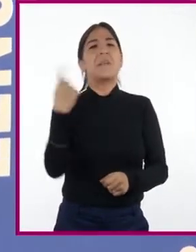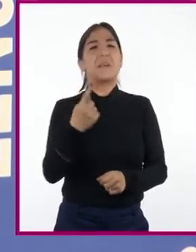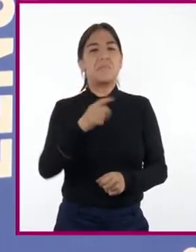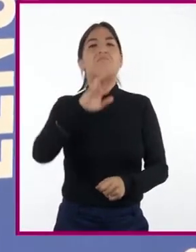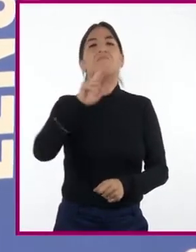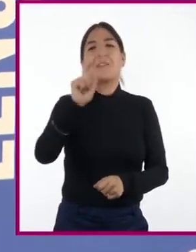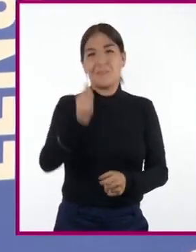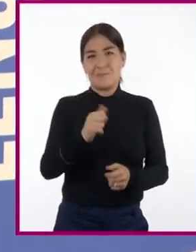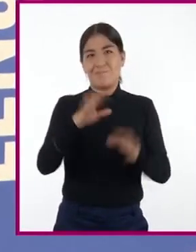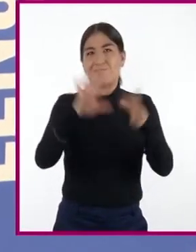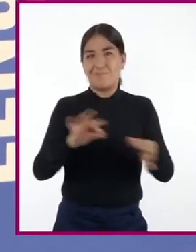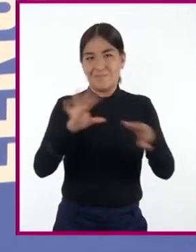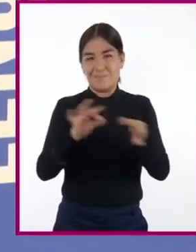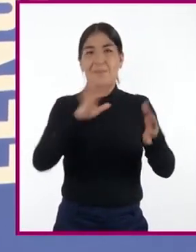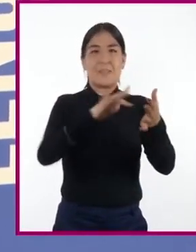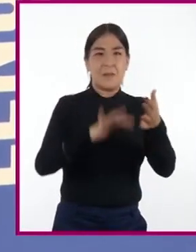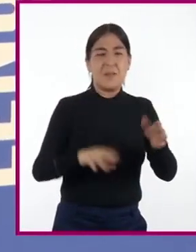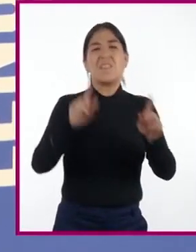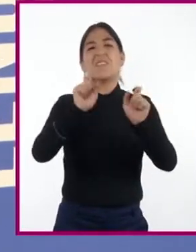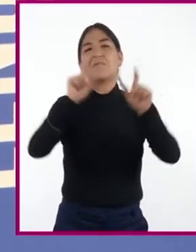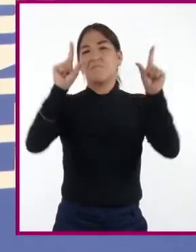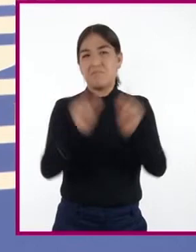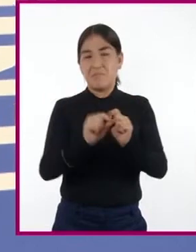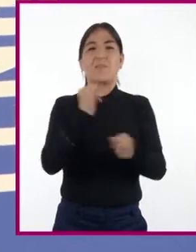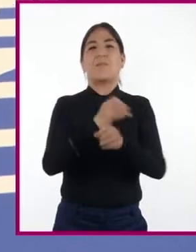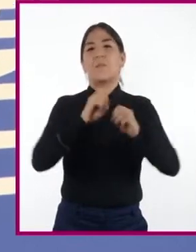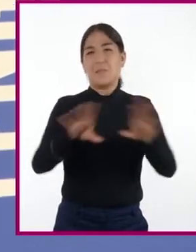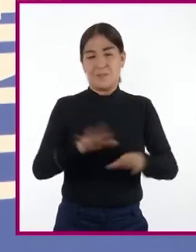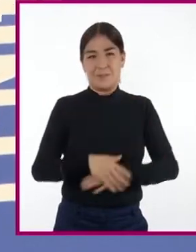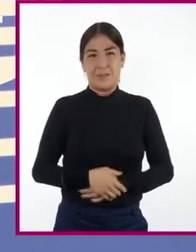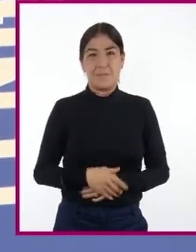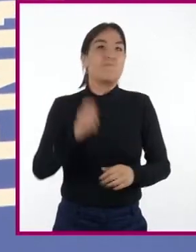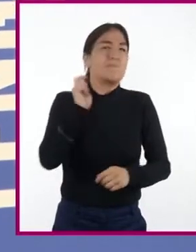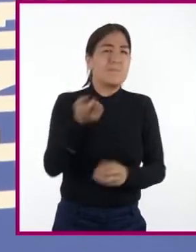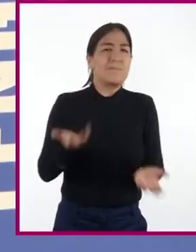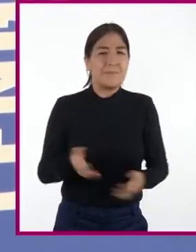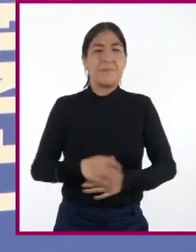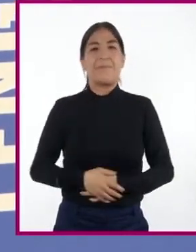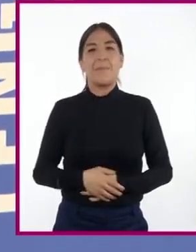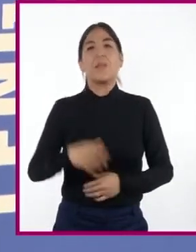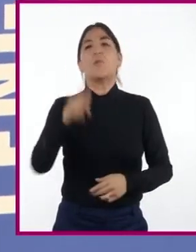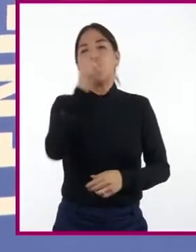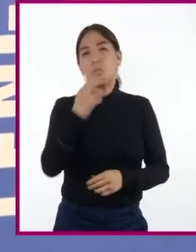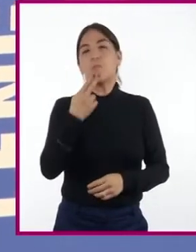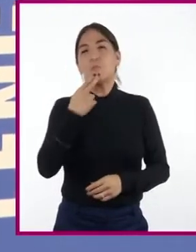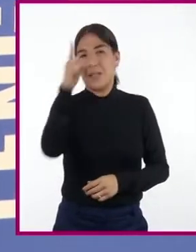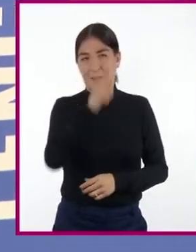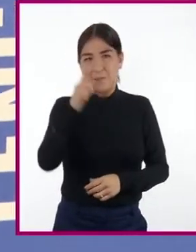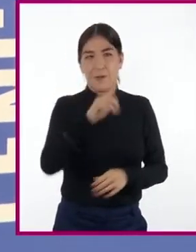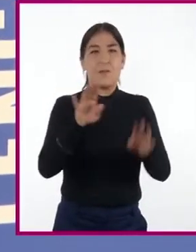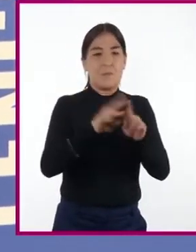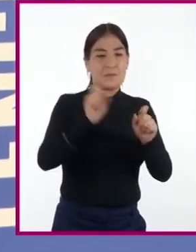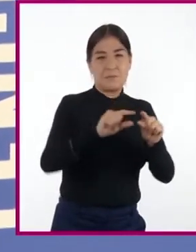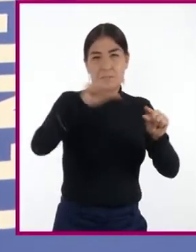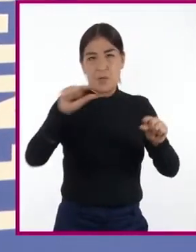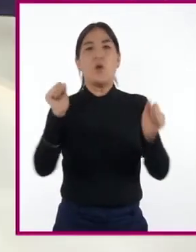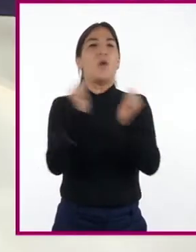mejorar la explicación de su texto o para sintetizar dicha información, es decir, usar el lenguaje gráfico para apoyar el lenguaje